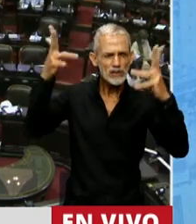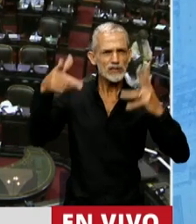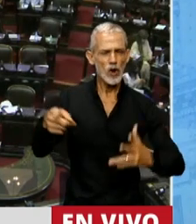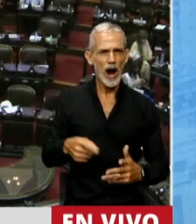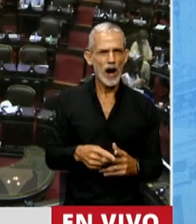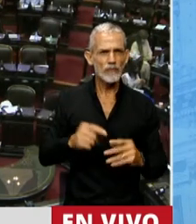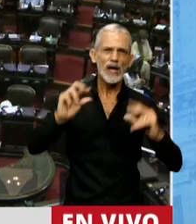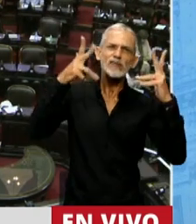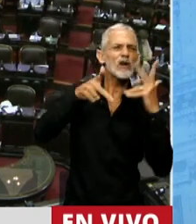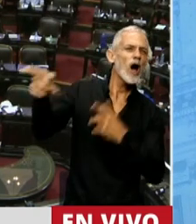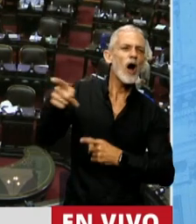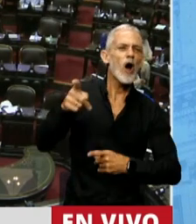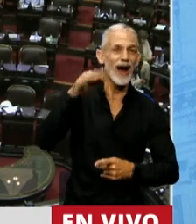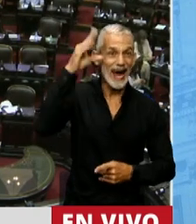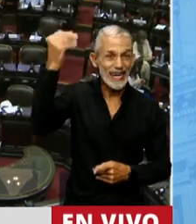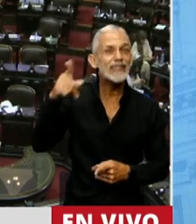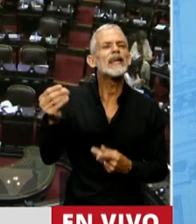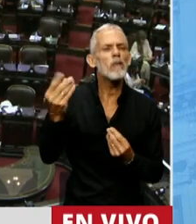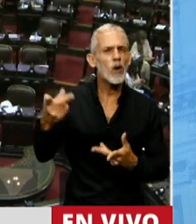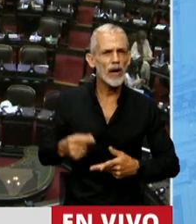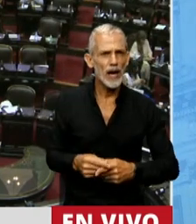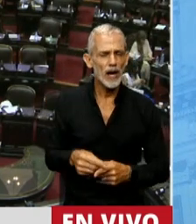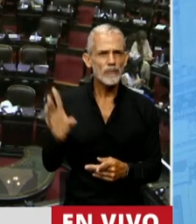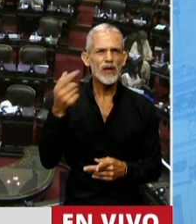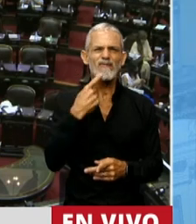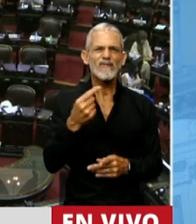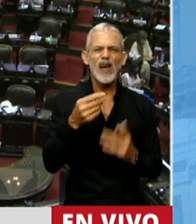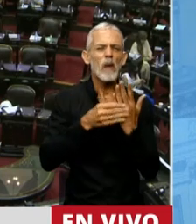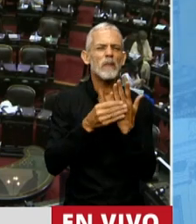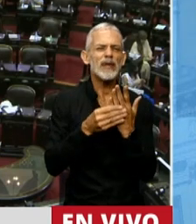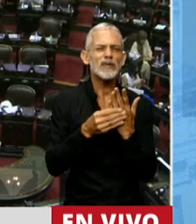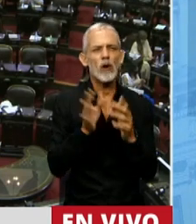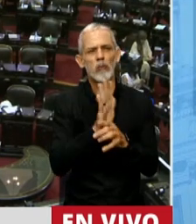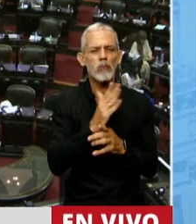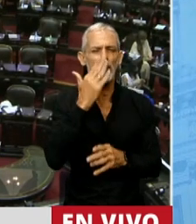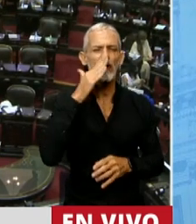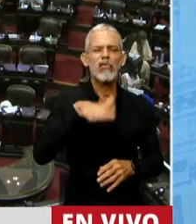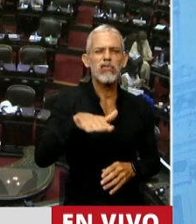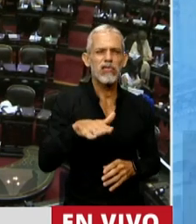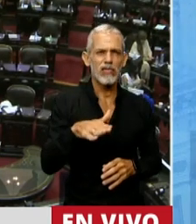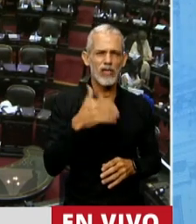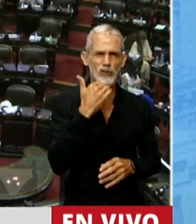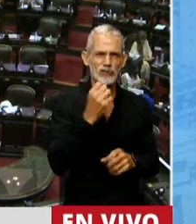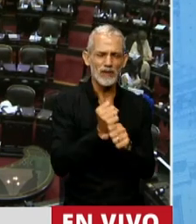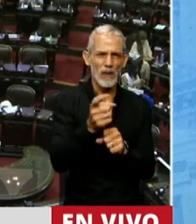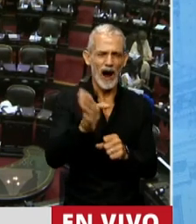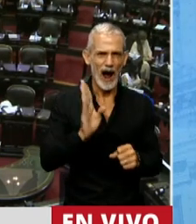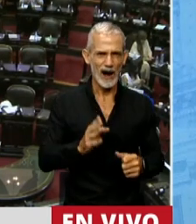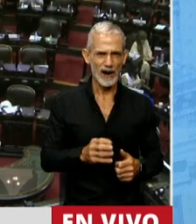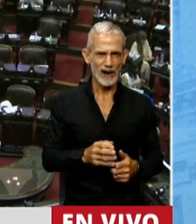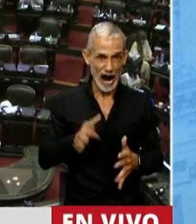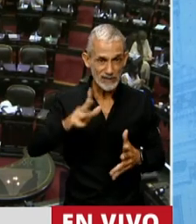enojan con cristina fernández de kirchner que trató a los ministros de incompetentes porque no se enojan con cristina fernández de